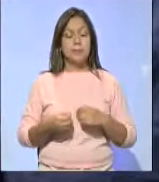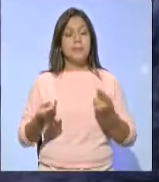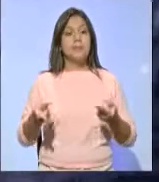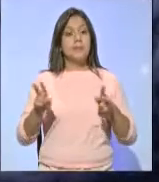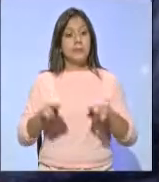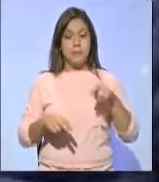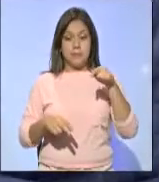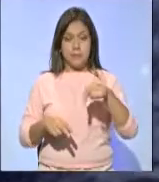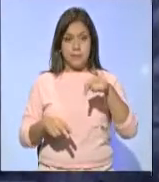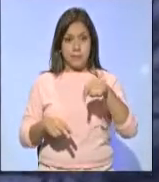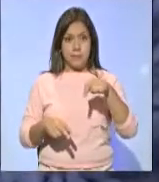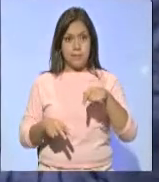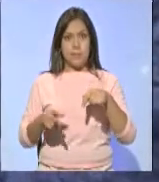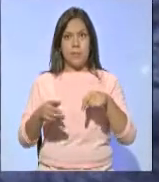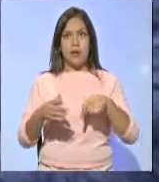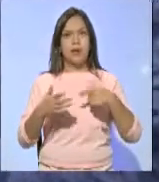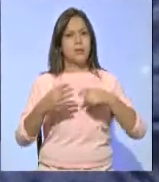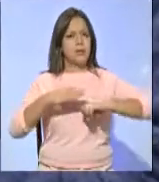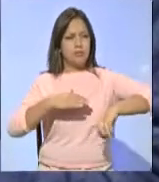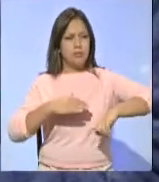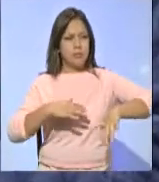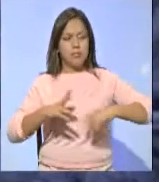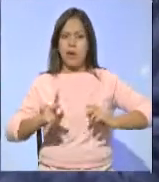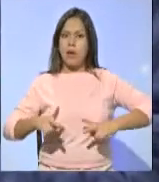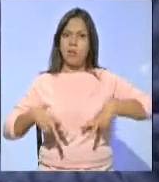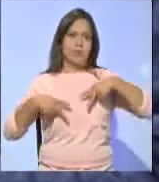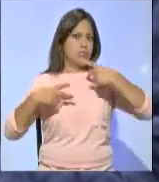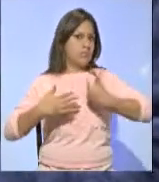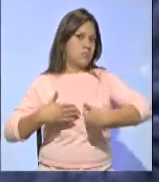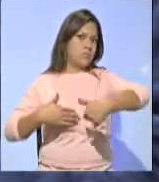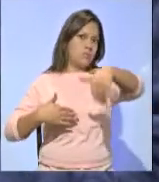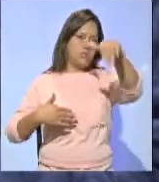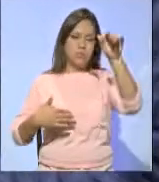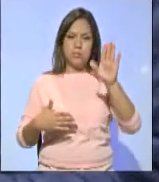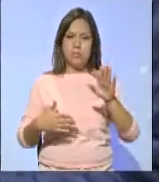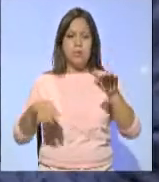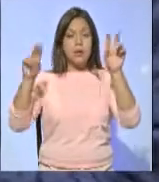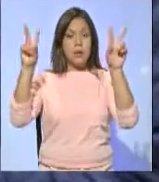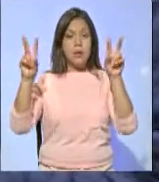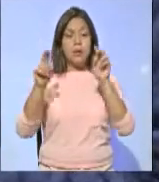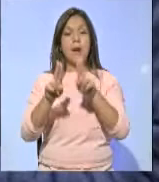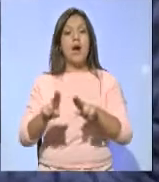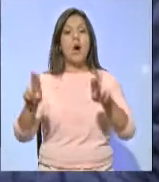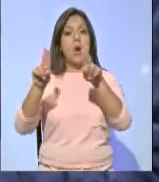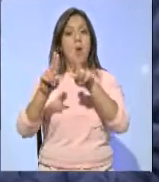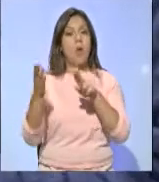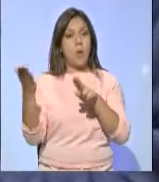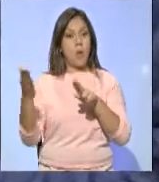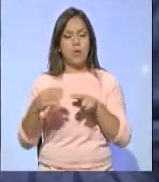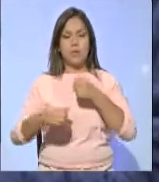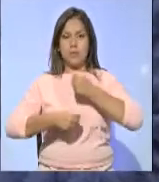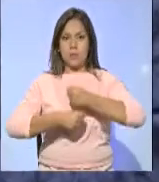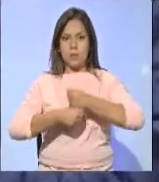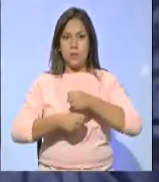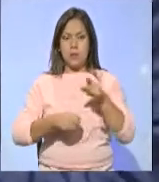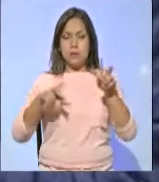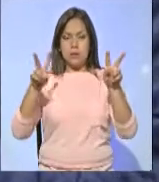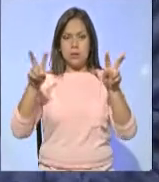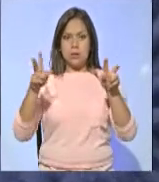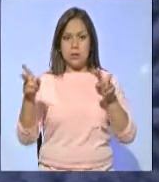es una campaña de por vida, porque esto iba a la par de la ONU también, que está trabajando con respecto a este tema del